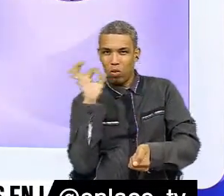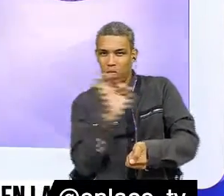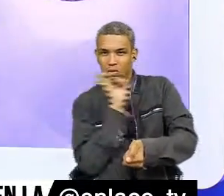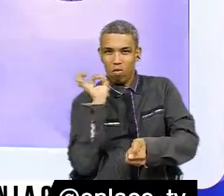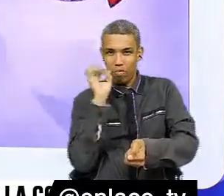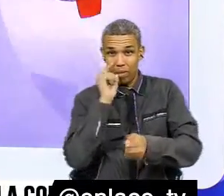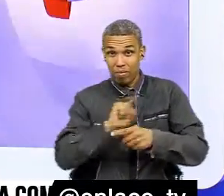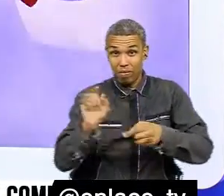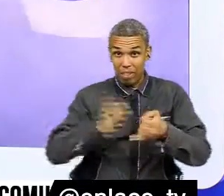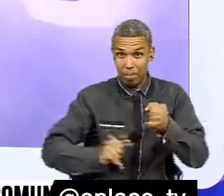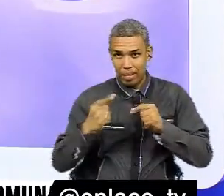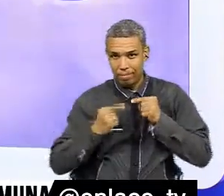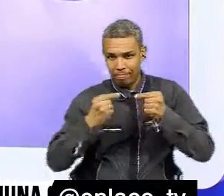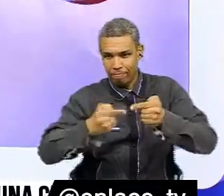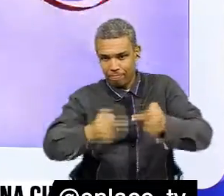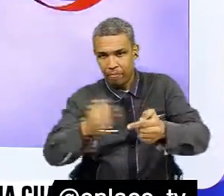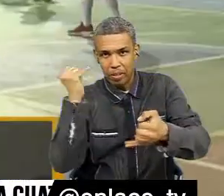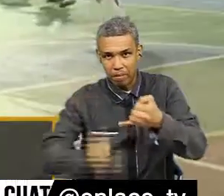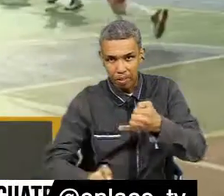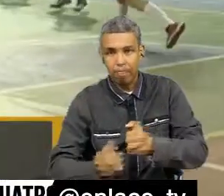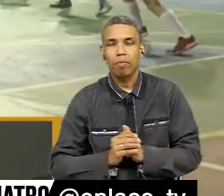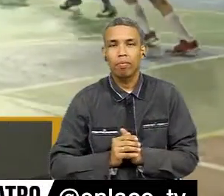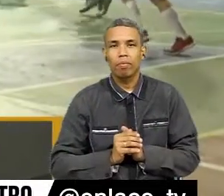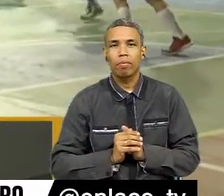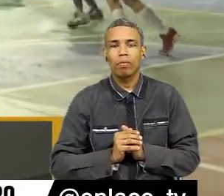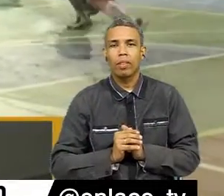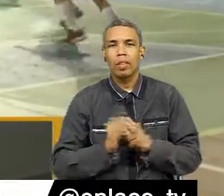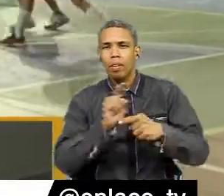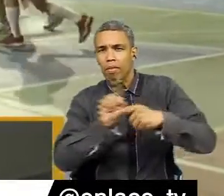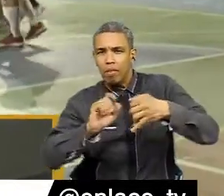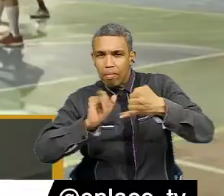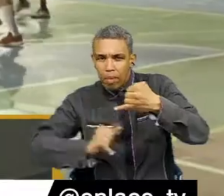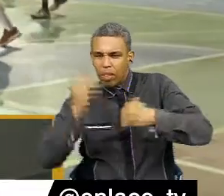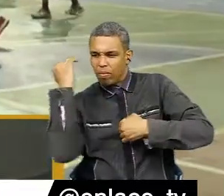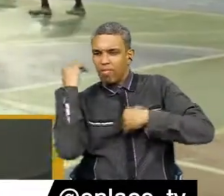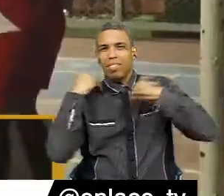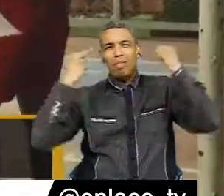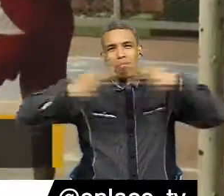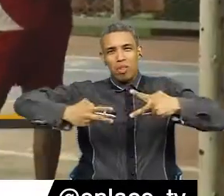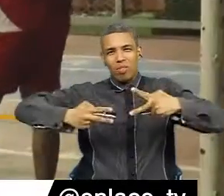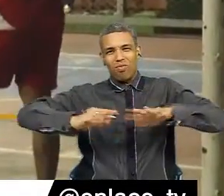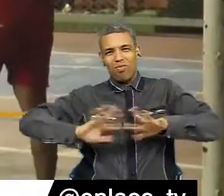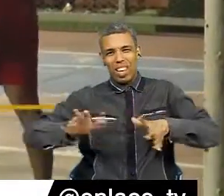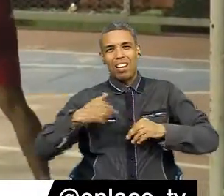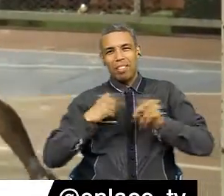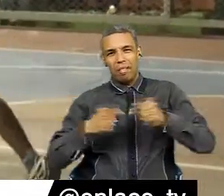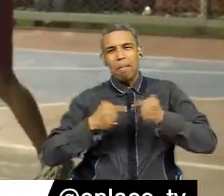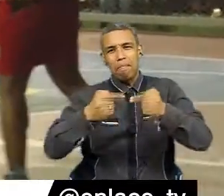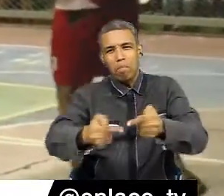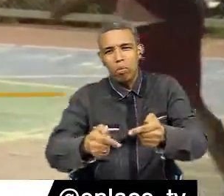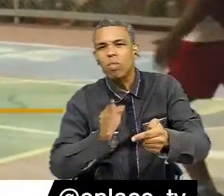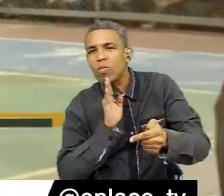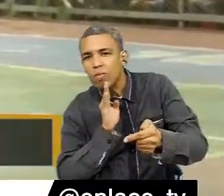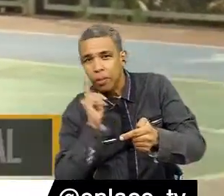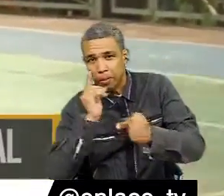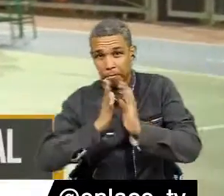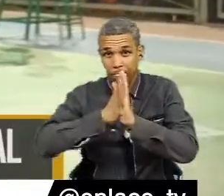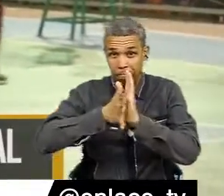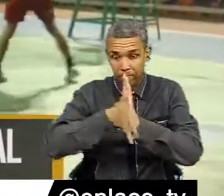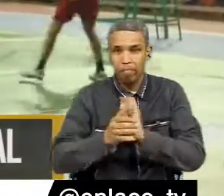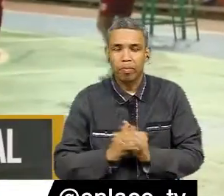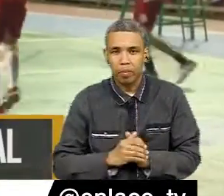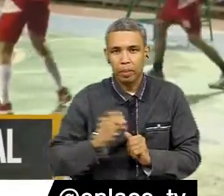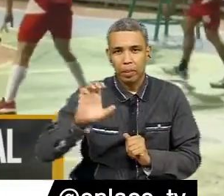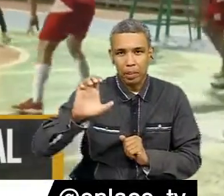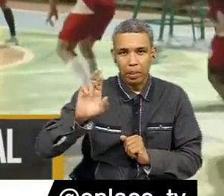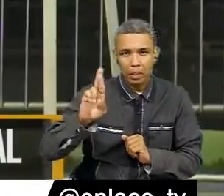este fin de semana. El pasado fin de semana se definieron los equipos finalistas de los torneos municipales de voleibol rama masculina.